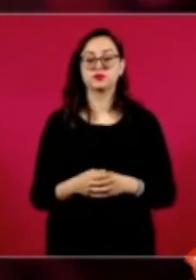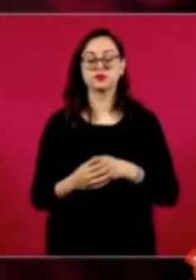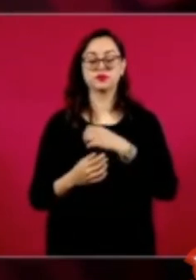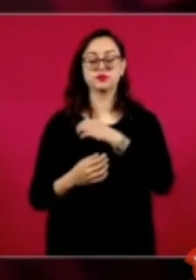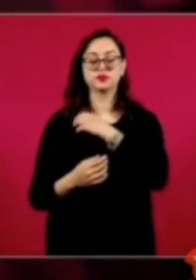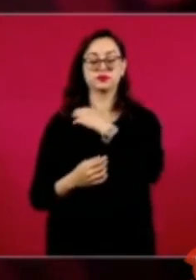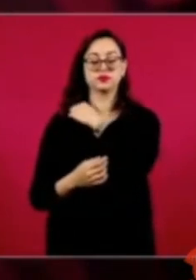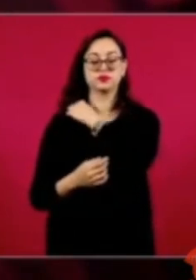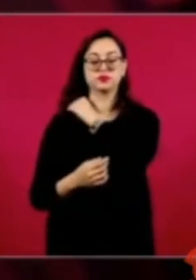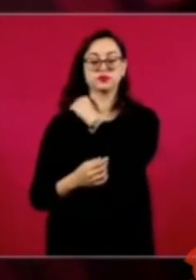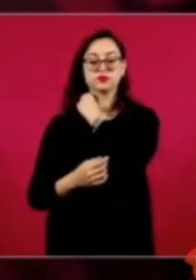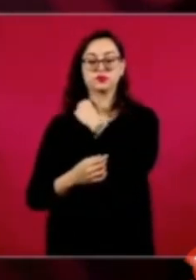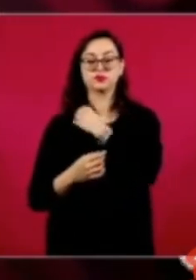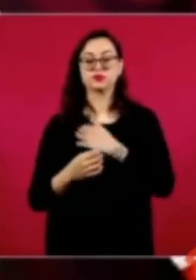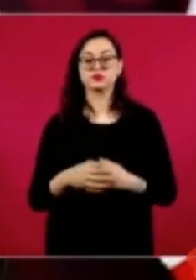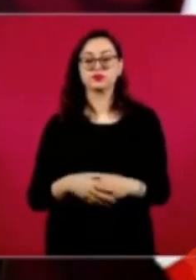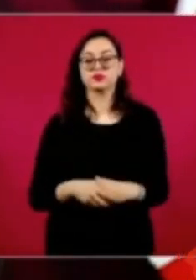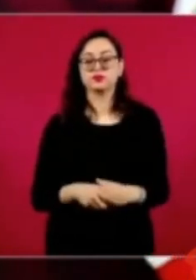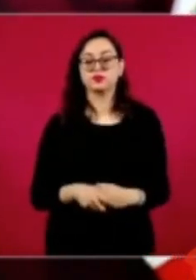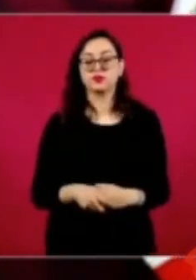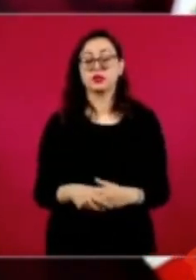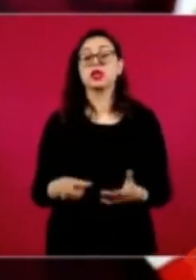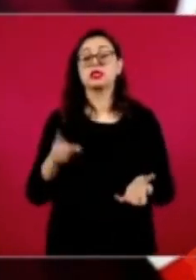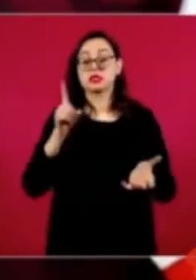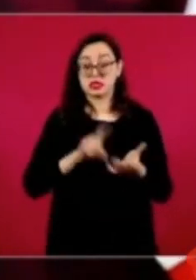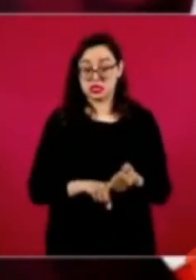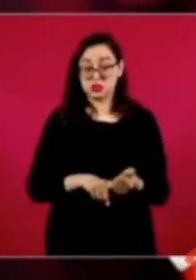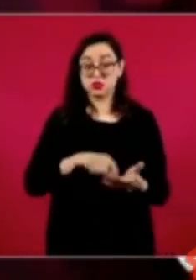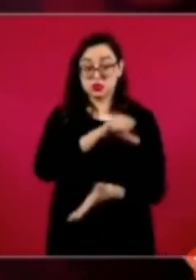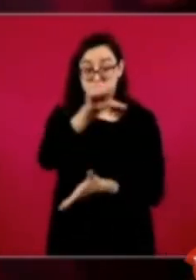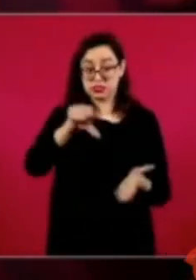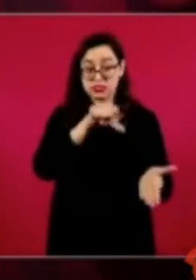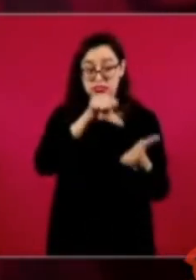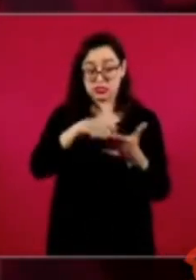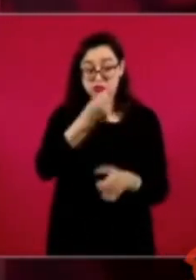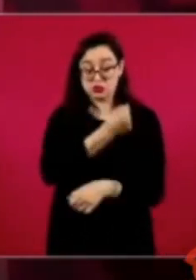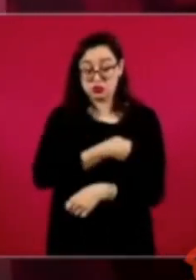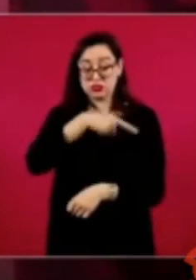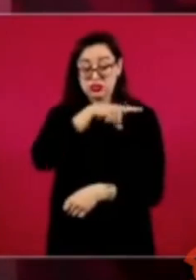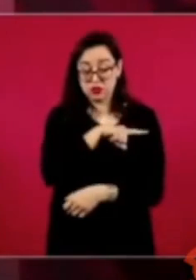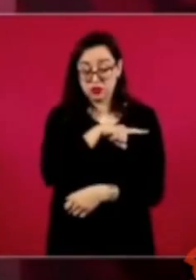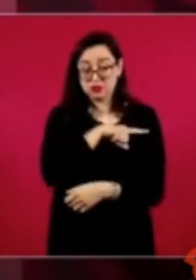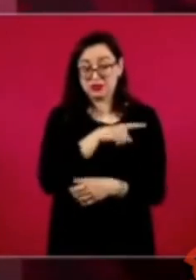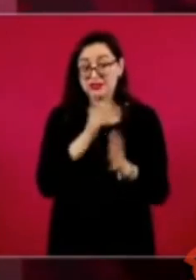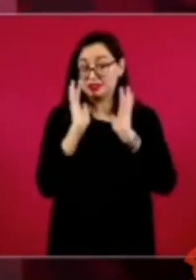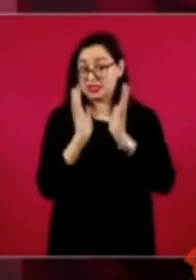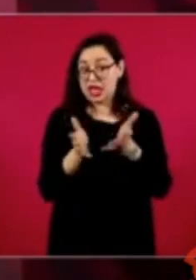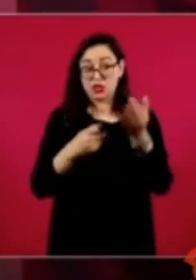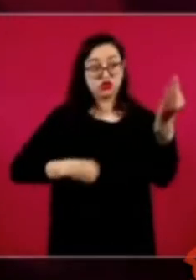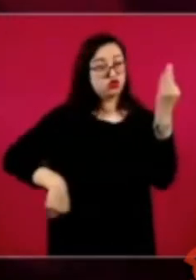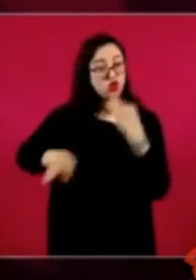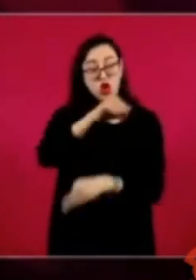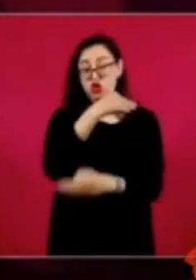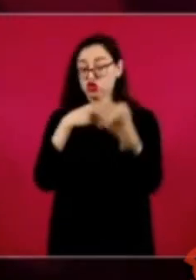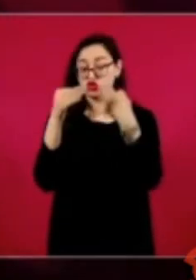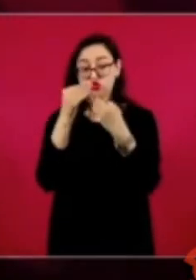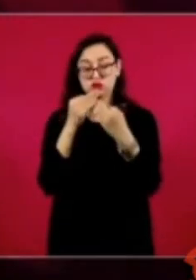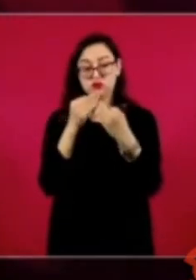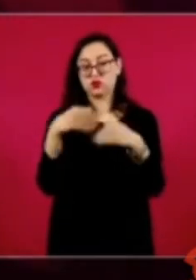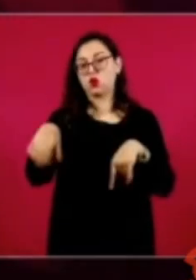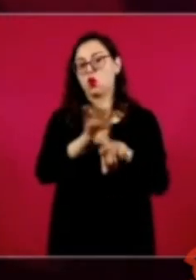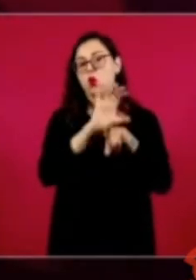salud ya hay hoy un comité de salud de los